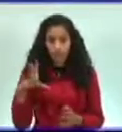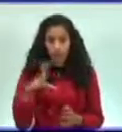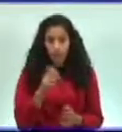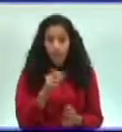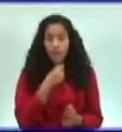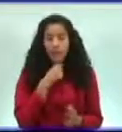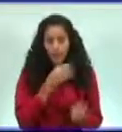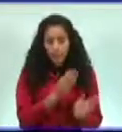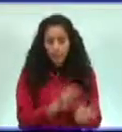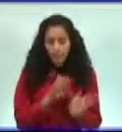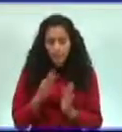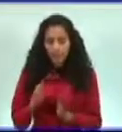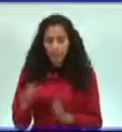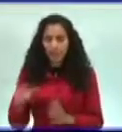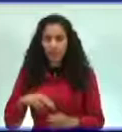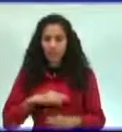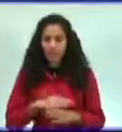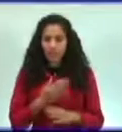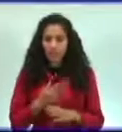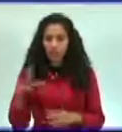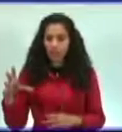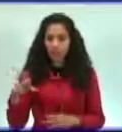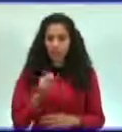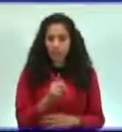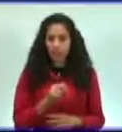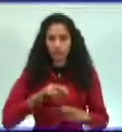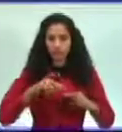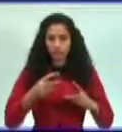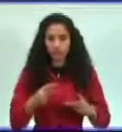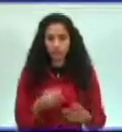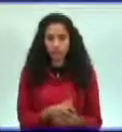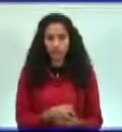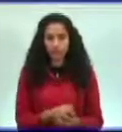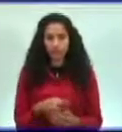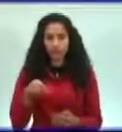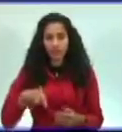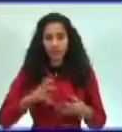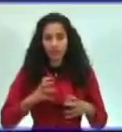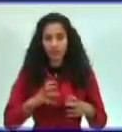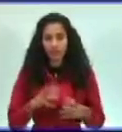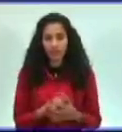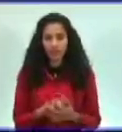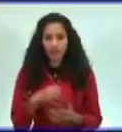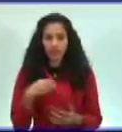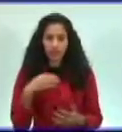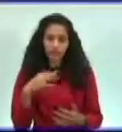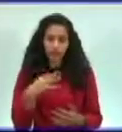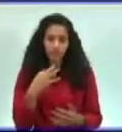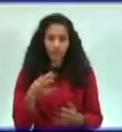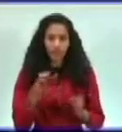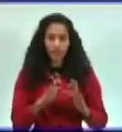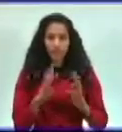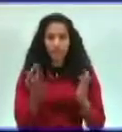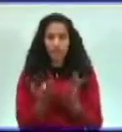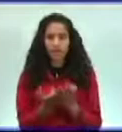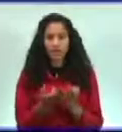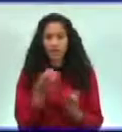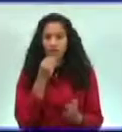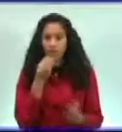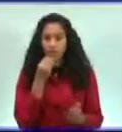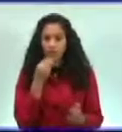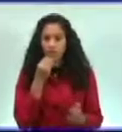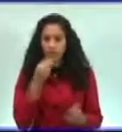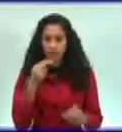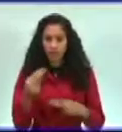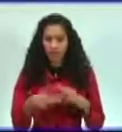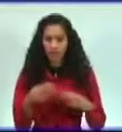Repitan conmigo todas las igualdades que hemos formado. De esta manera le indicamos a la familia que se puede lograr